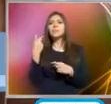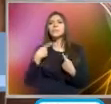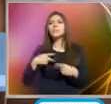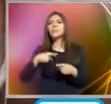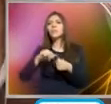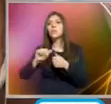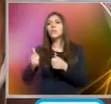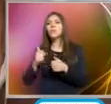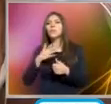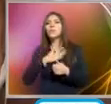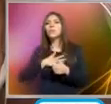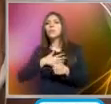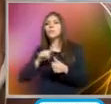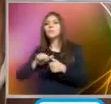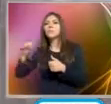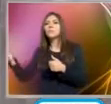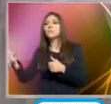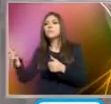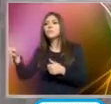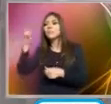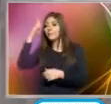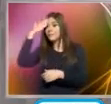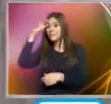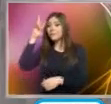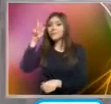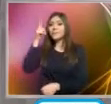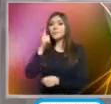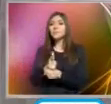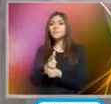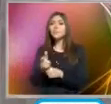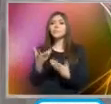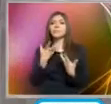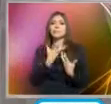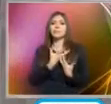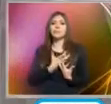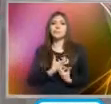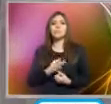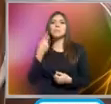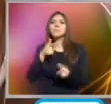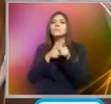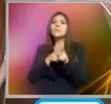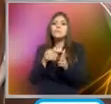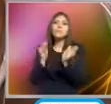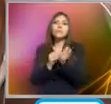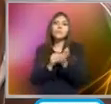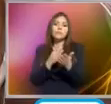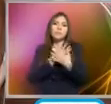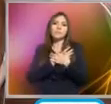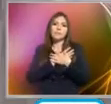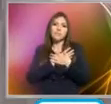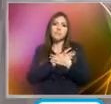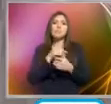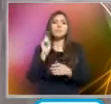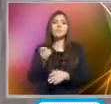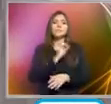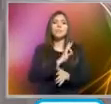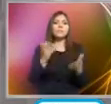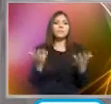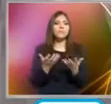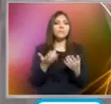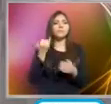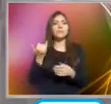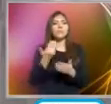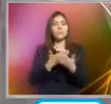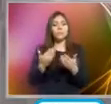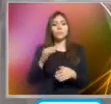querer. ¿Qué podemos hacer? ¿Qué podemos hacer para empezar a responsabilizarse cada uno de sus acciones? ¿No? O sea, a lo mejor sí es una